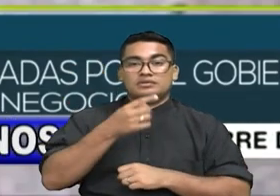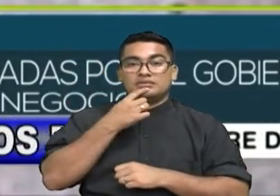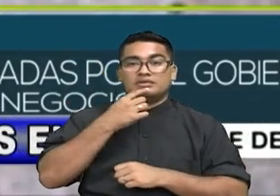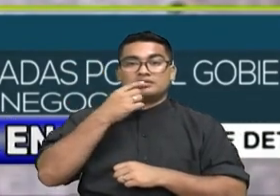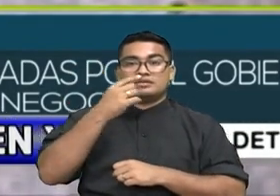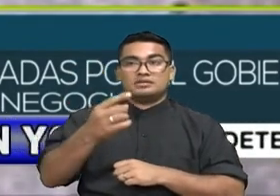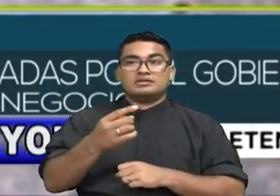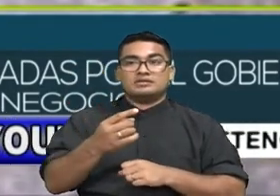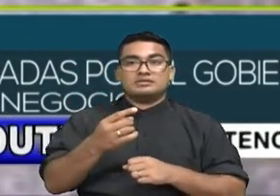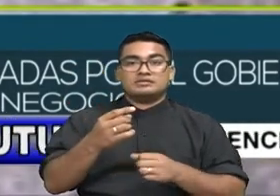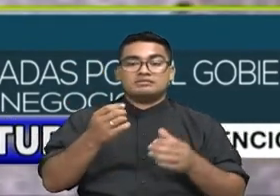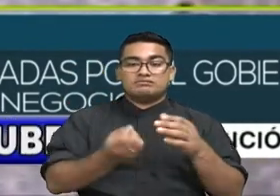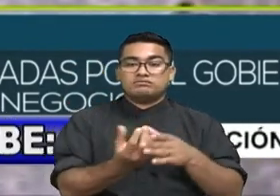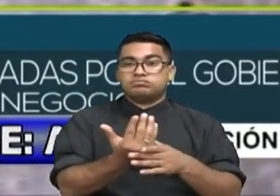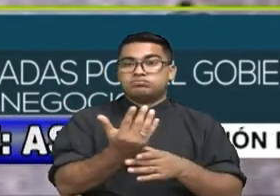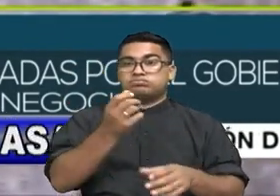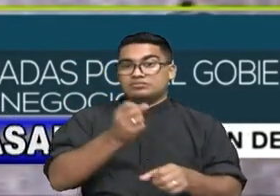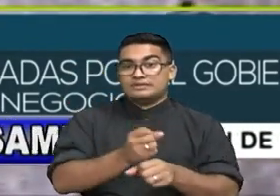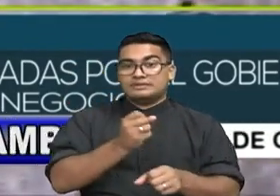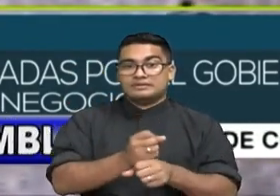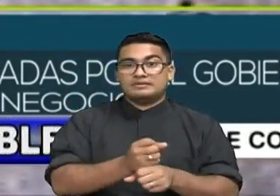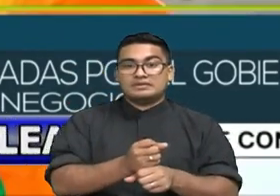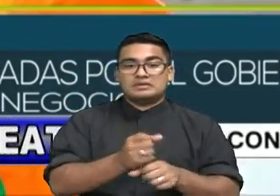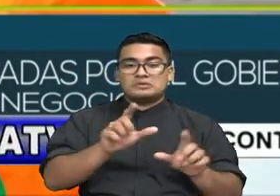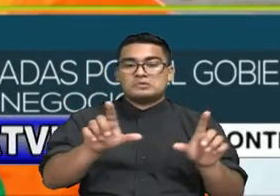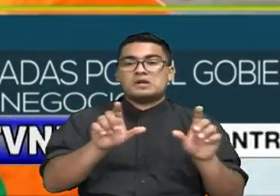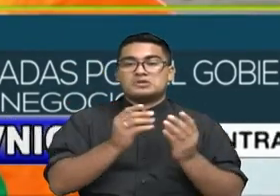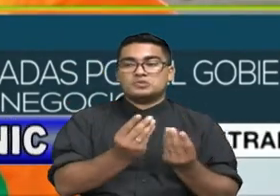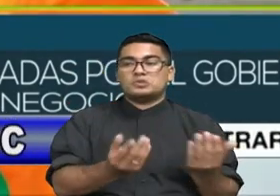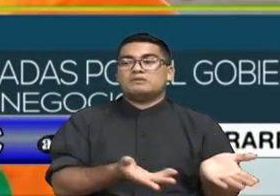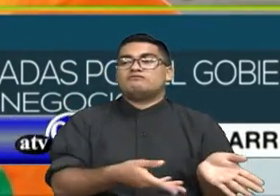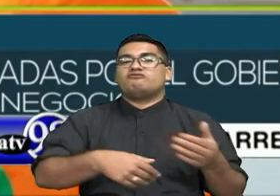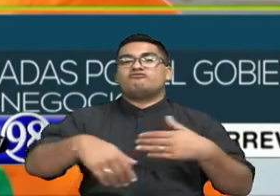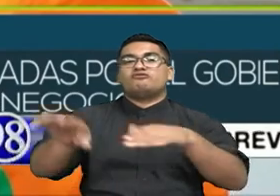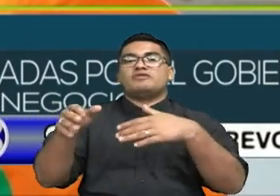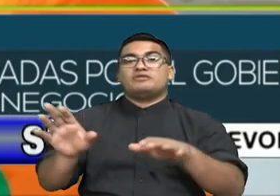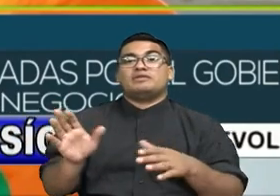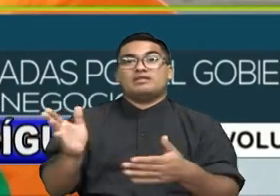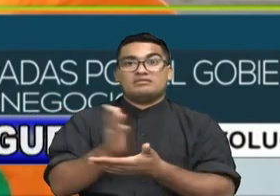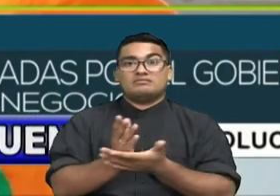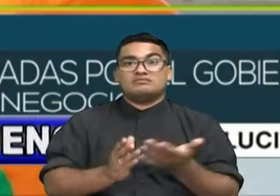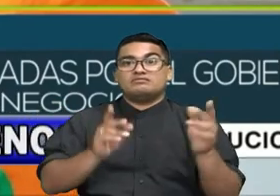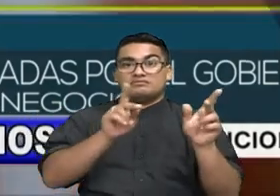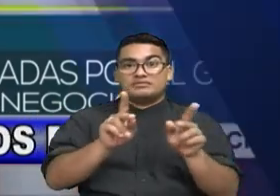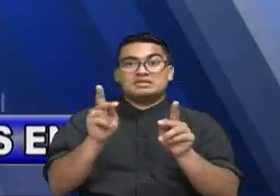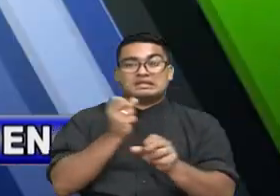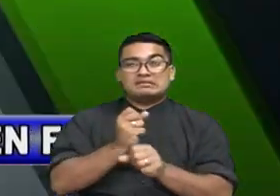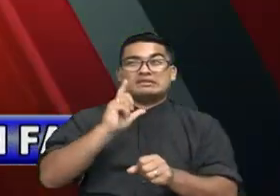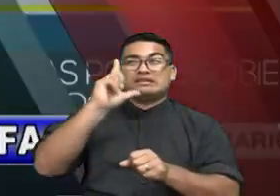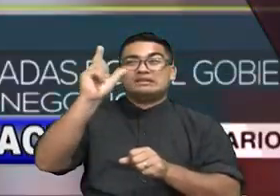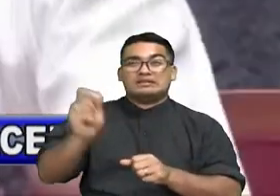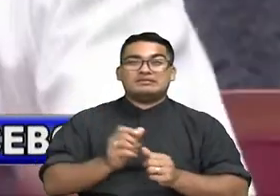de la reforma agraria, los desalojos y los planes de criminalización de los trabajadores rurales.